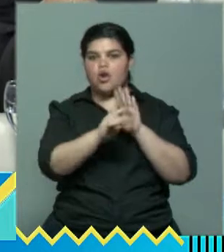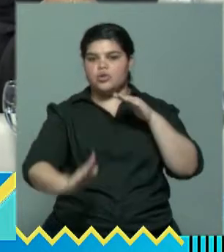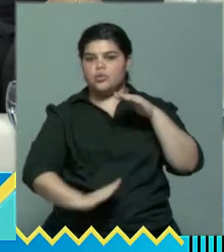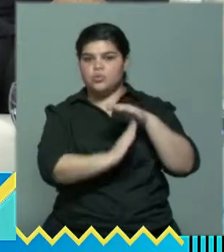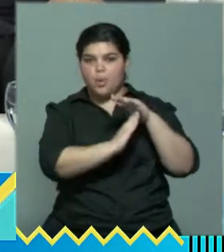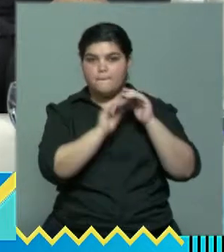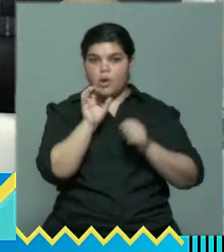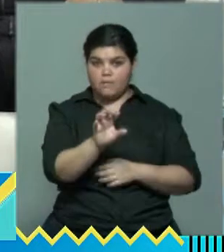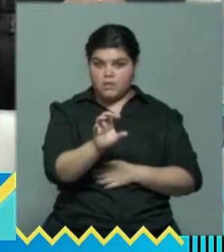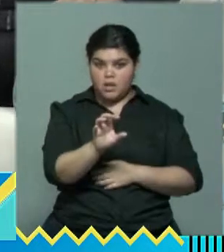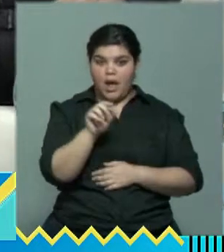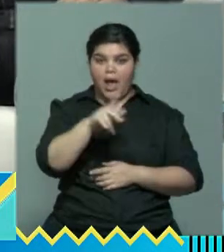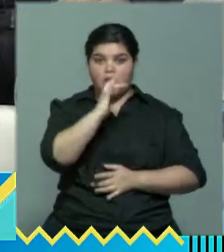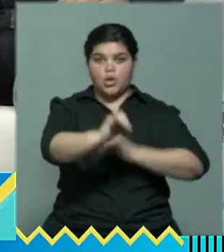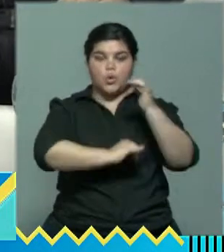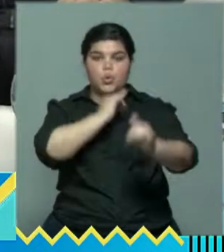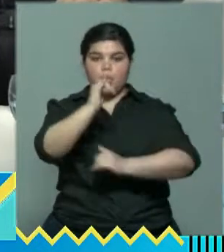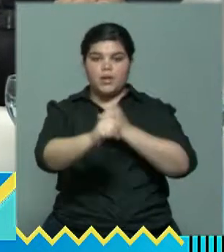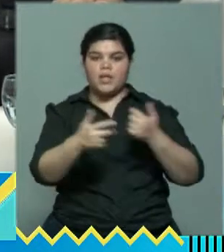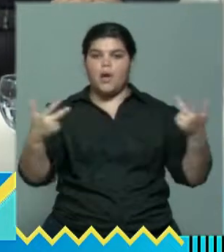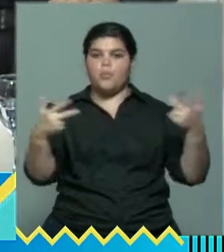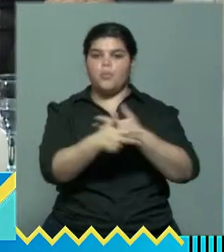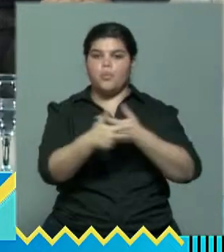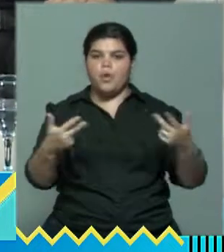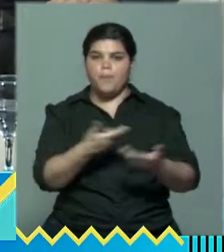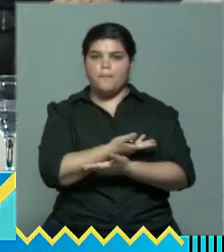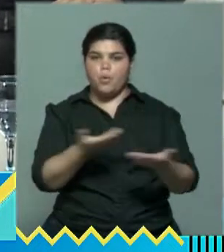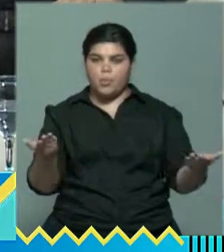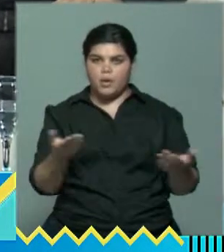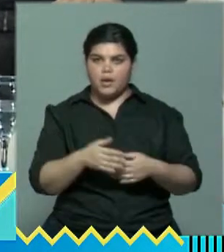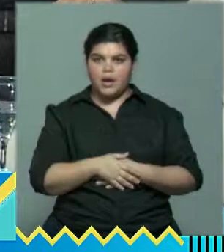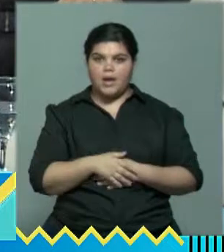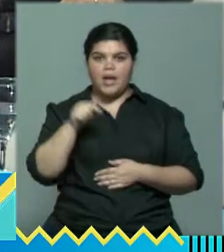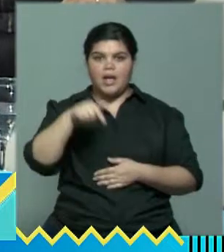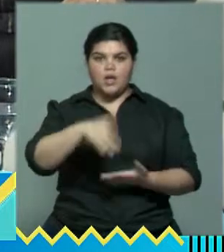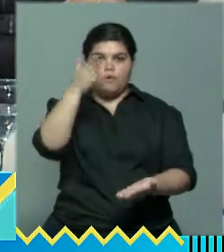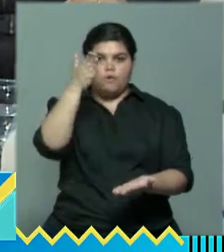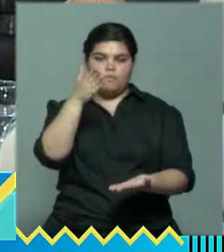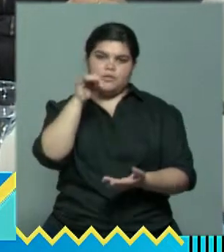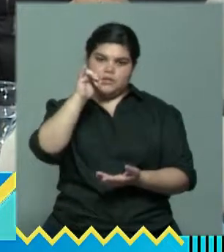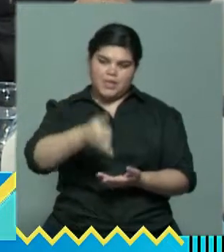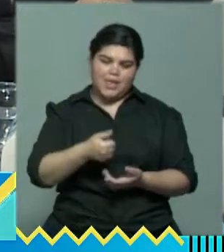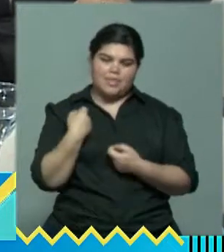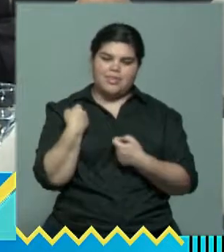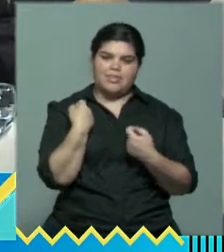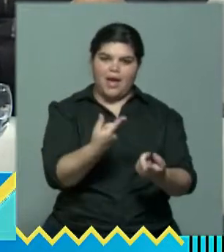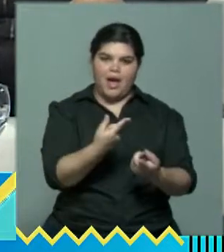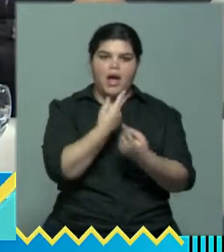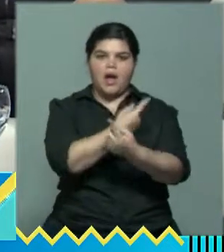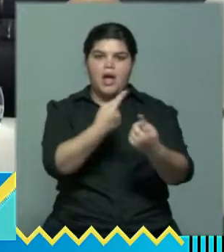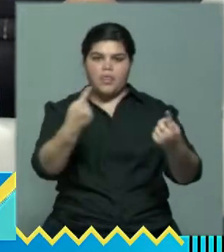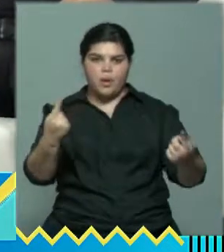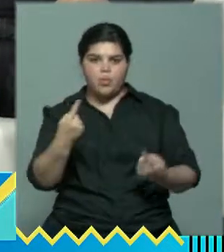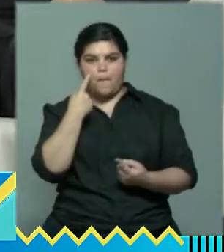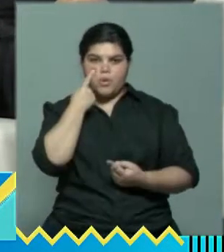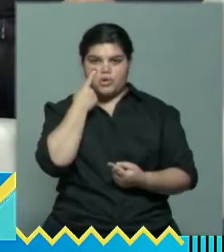que justamente ahí se menciona la vialidad pública, que debe ser facultad y sobre todo atribución para cada uno de los municipios dentro de